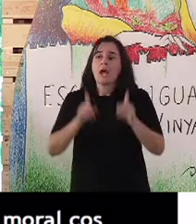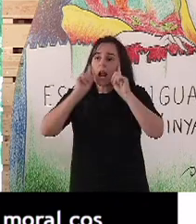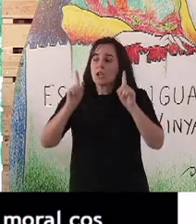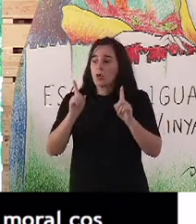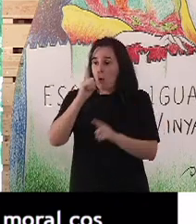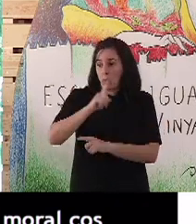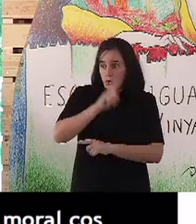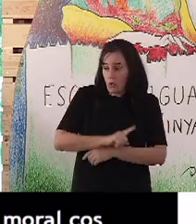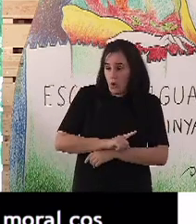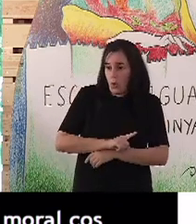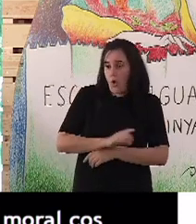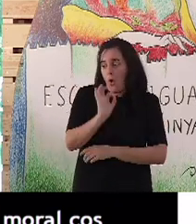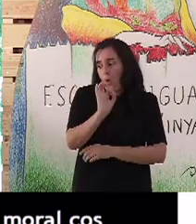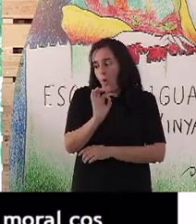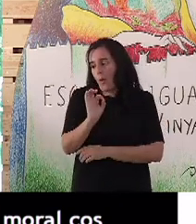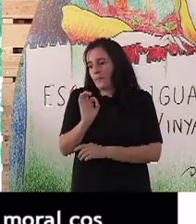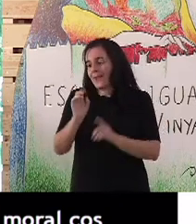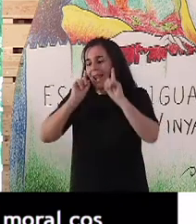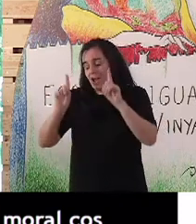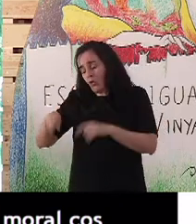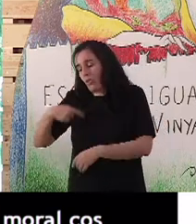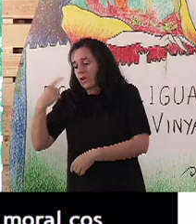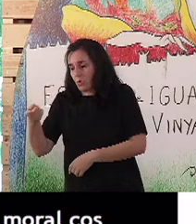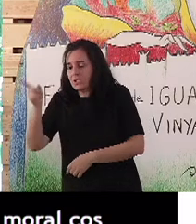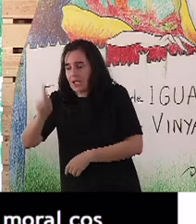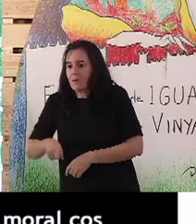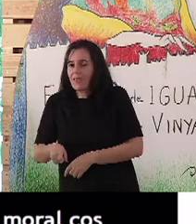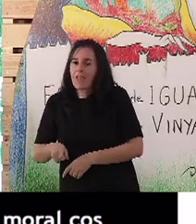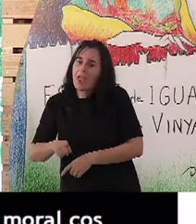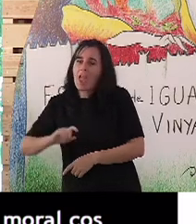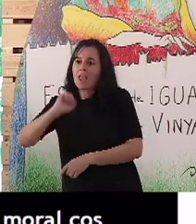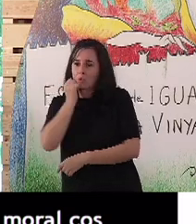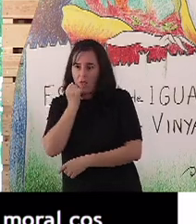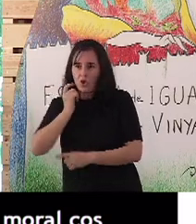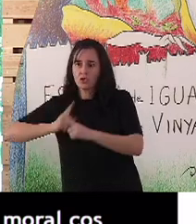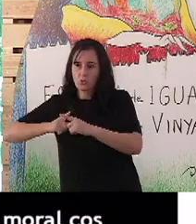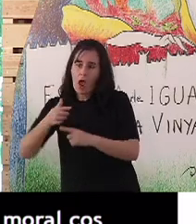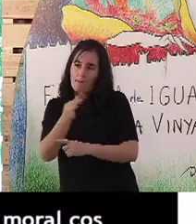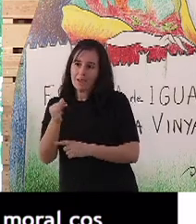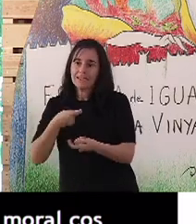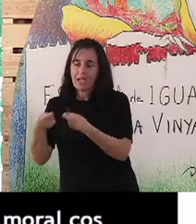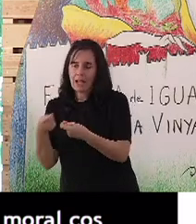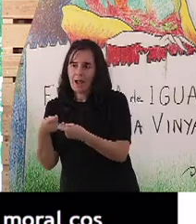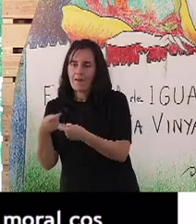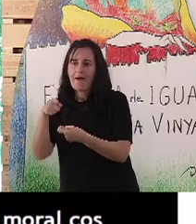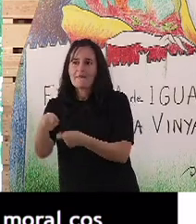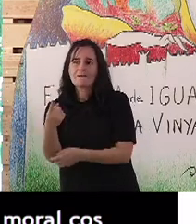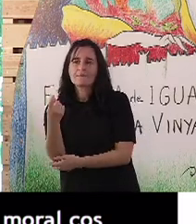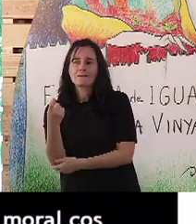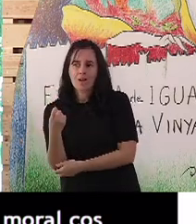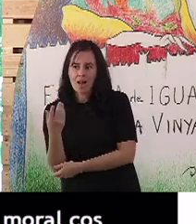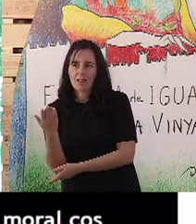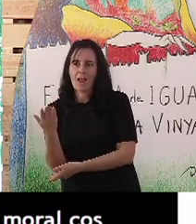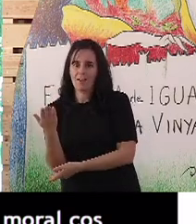prostitución, e no caso despois que se dá tamén a explotación sexual e na trata, hai unha falta